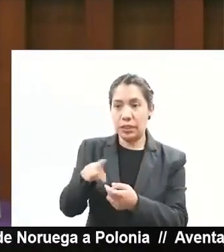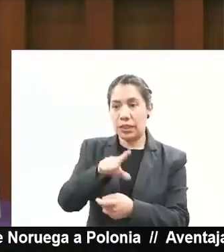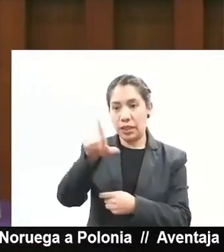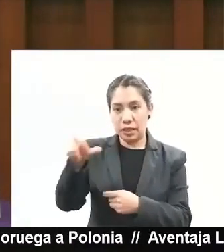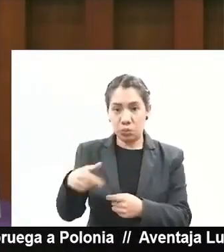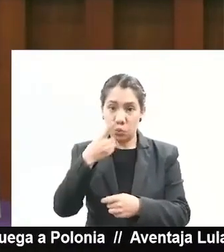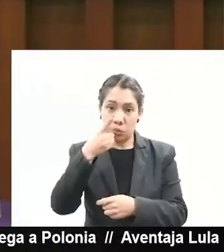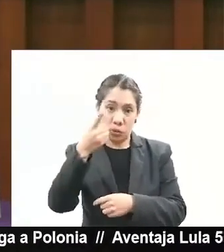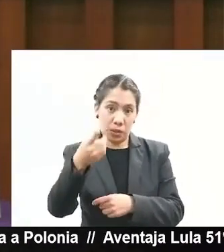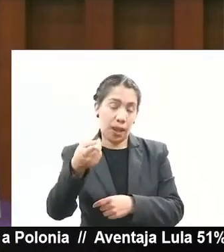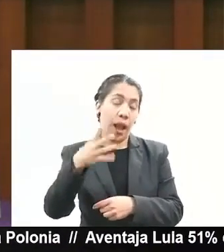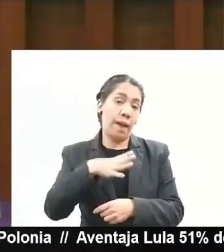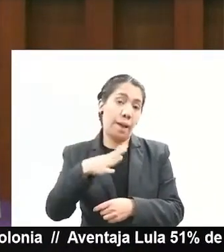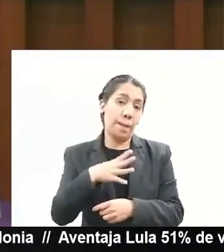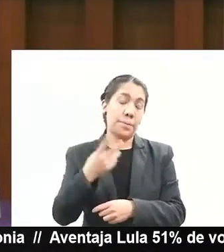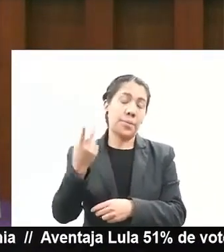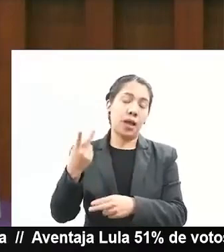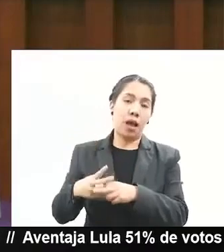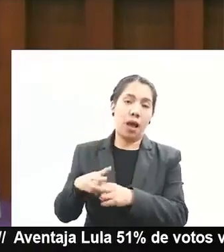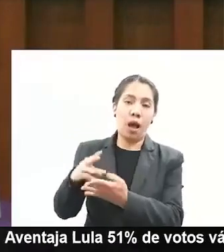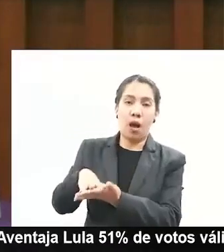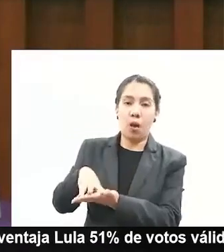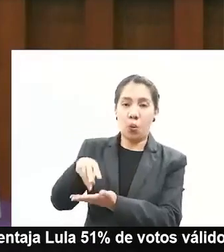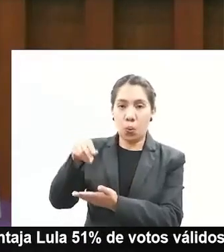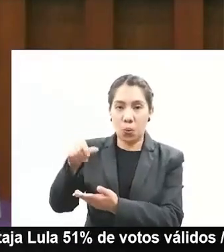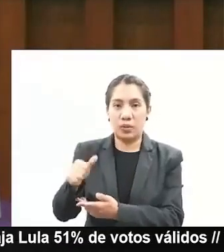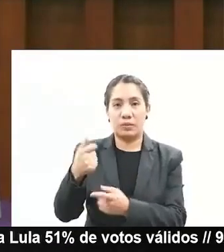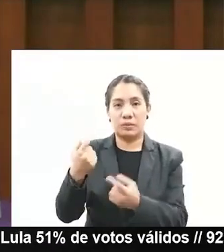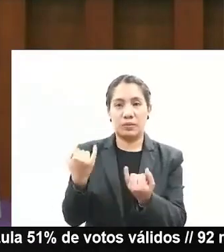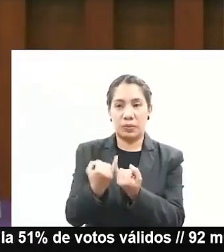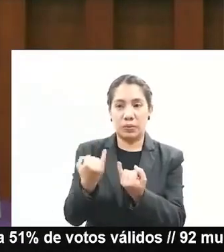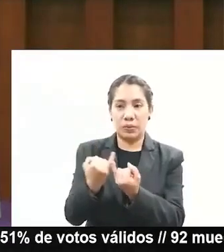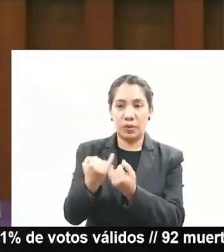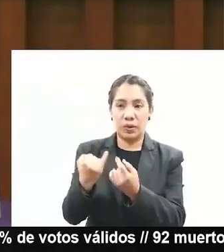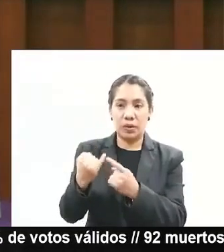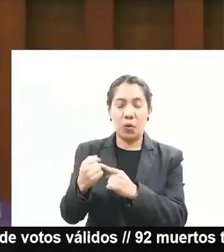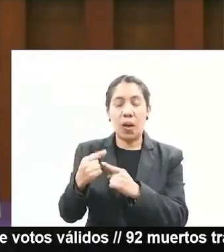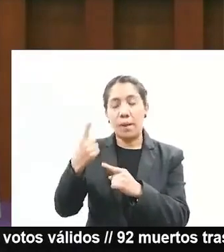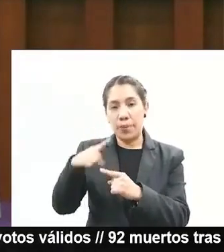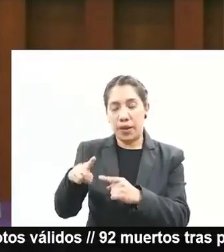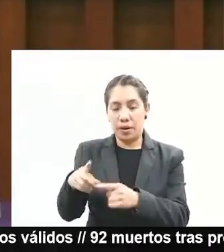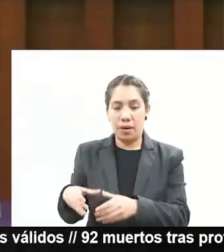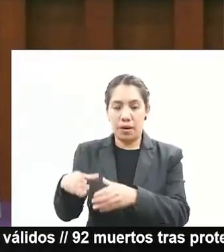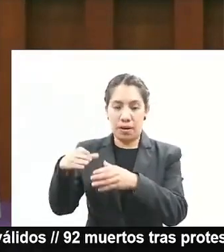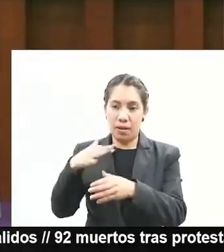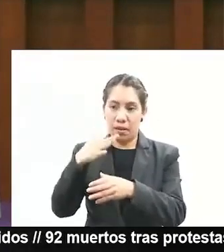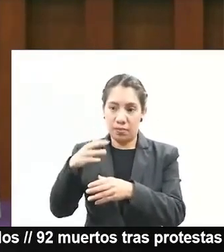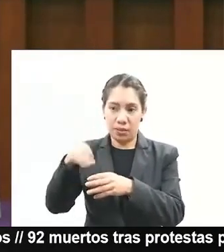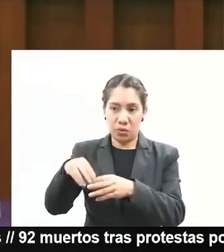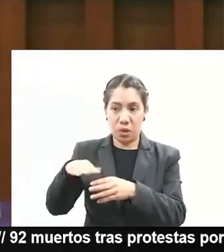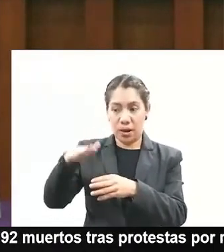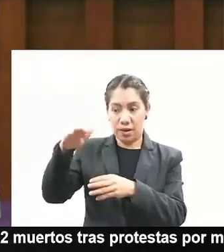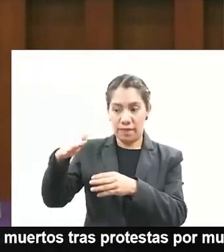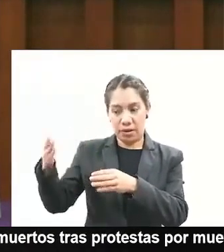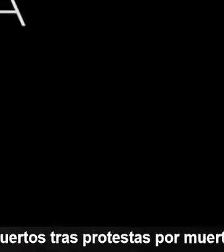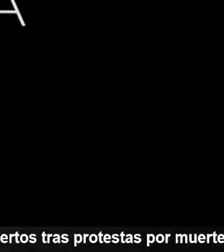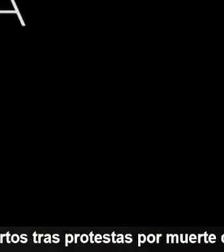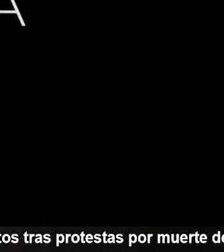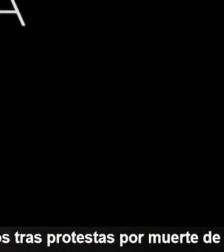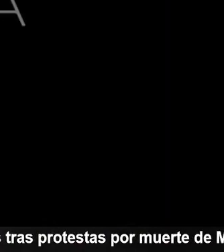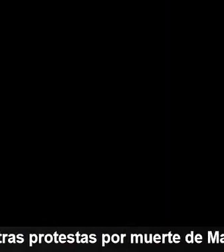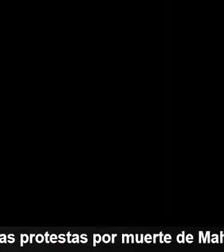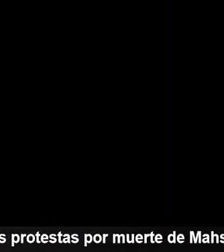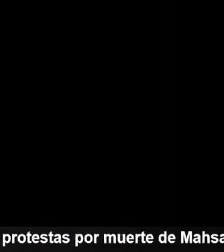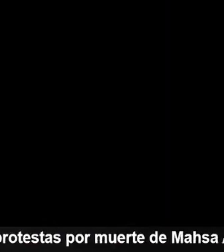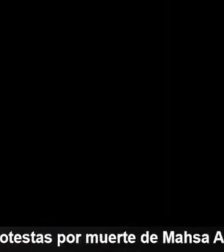alteración de las escenas del crimen tanto en la parte de arriba como en la parte de abajo del basurero. Todo eso lo sabemos.